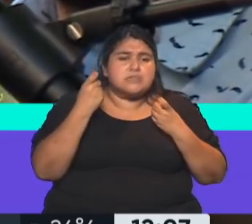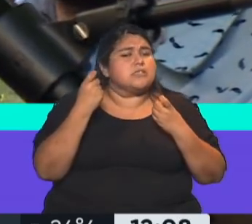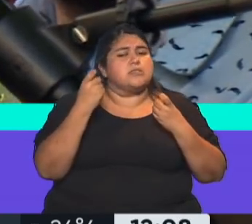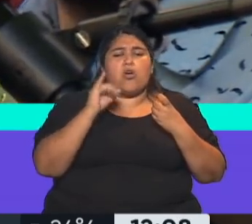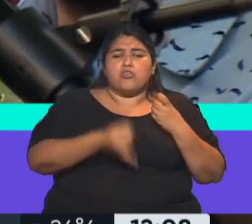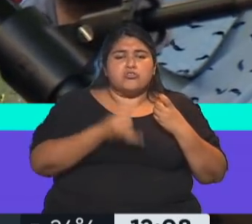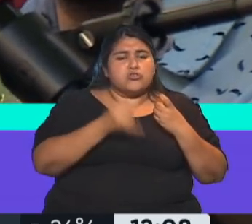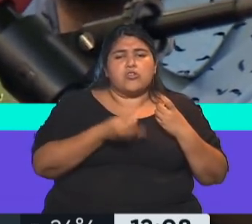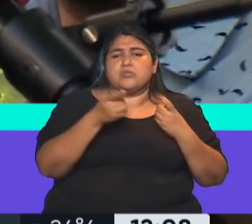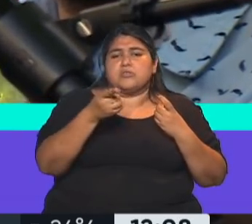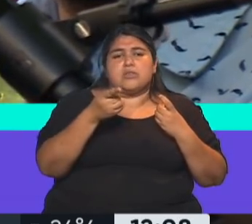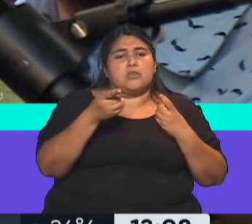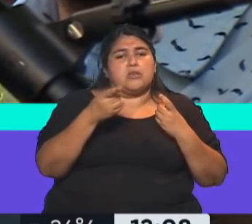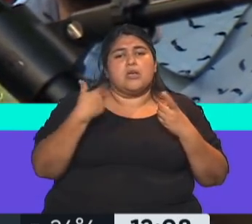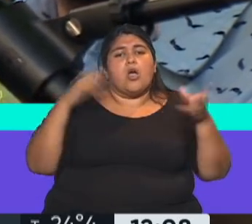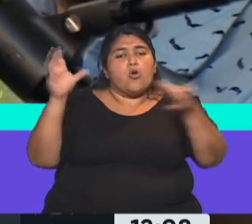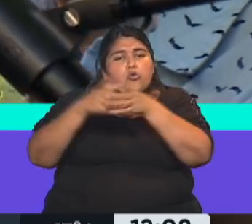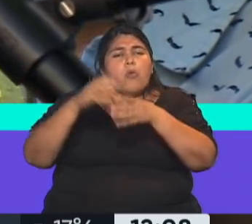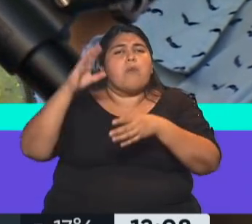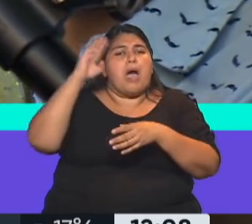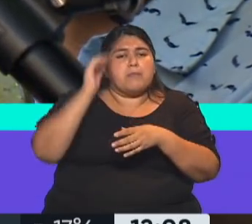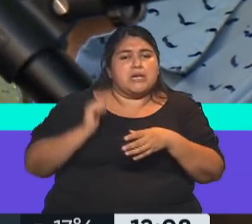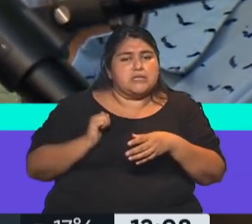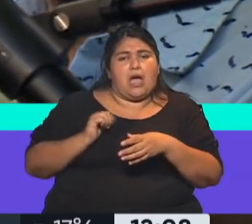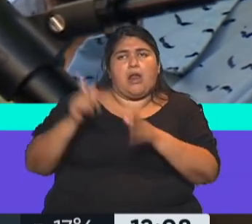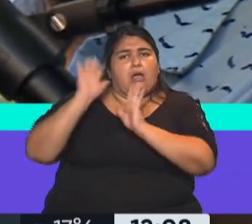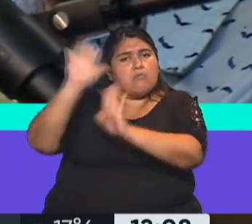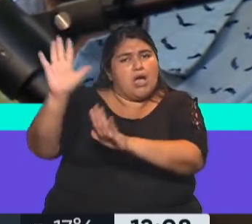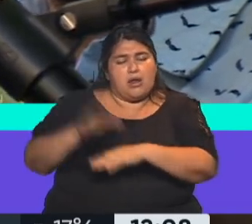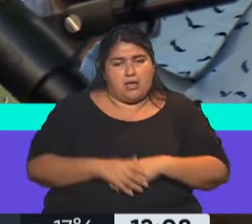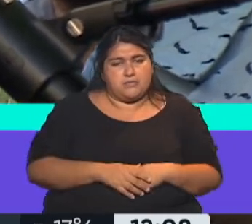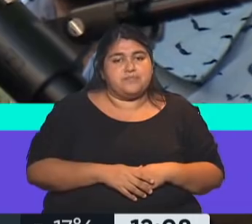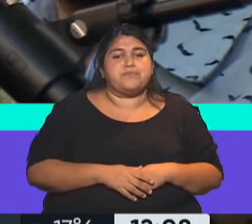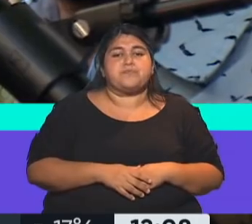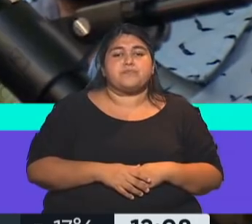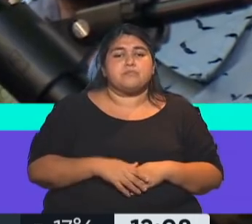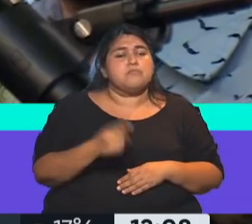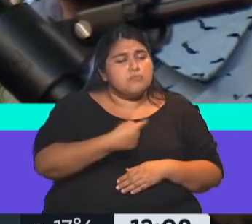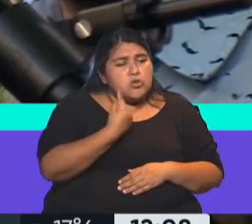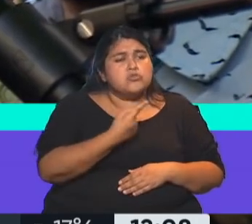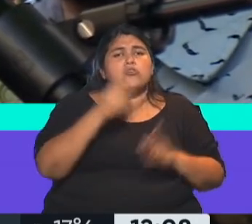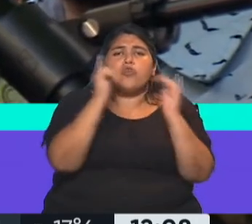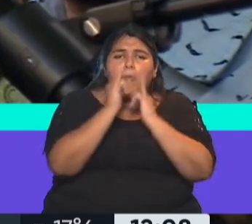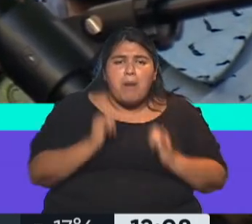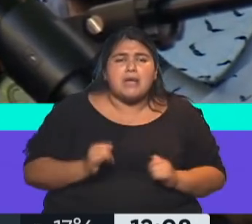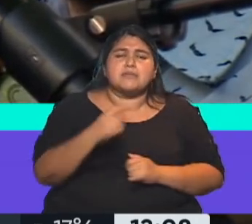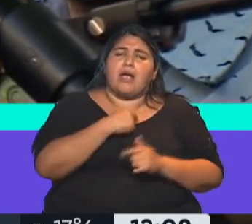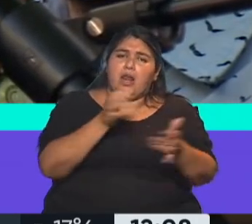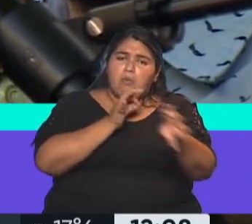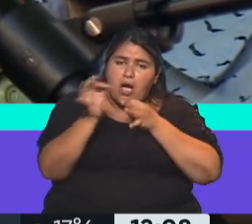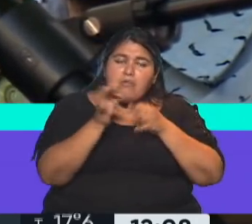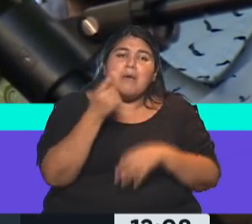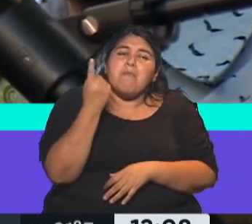desescalación y salir tropas militares. Nosotros vamos a hacer por paz todo lo posible, pero vamos a